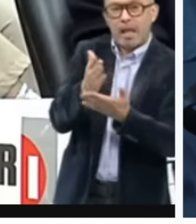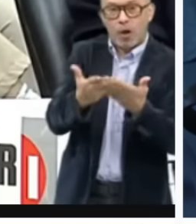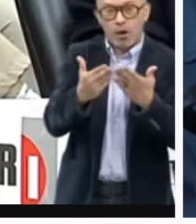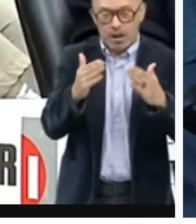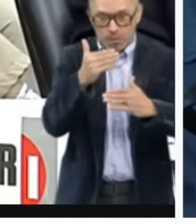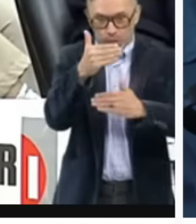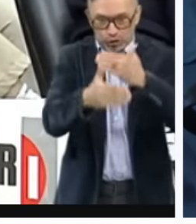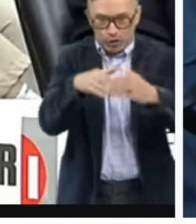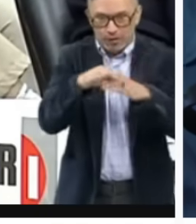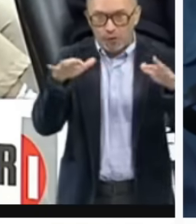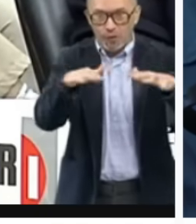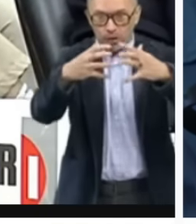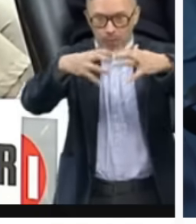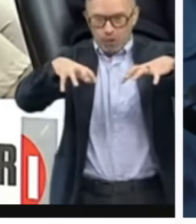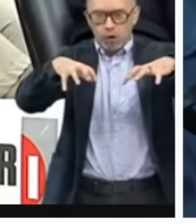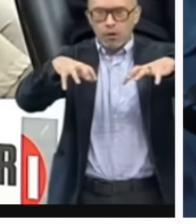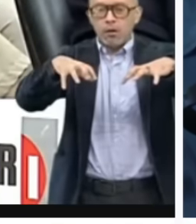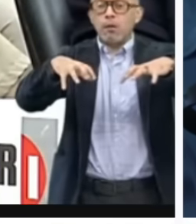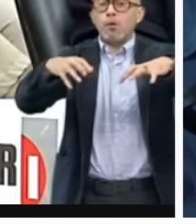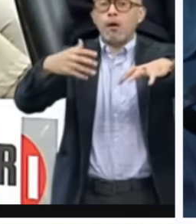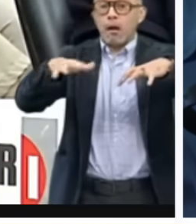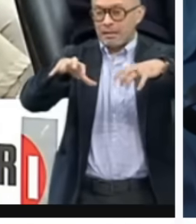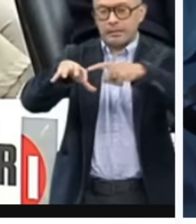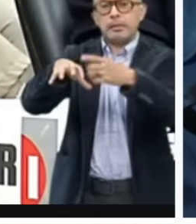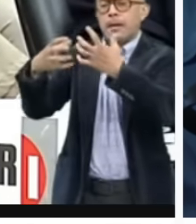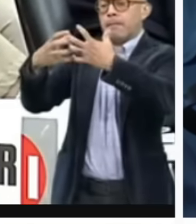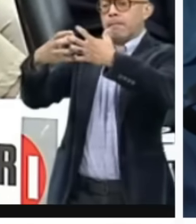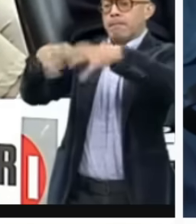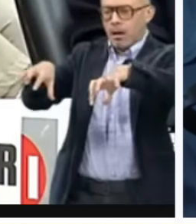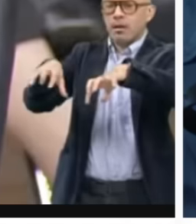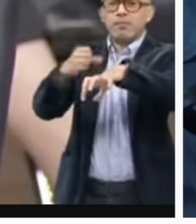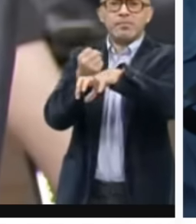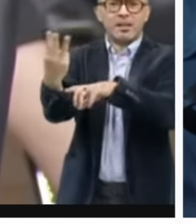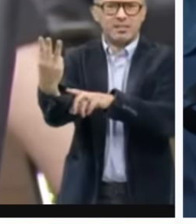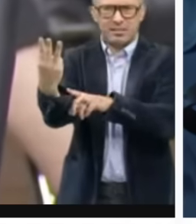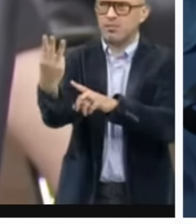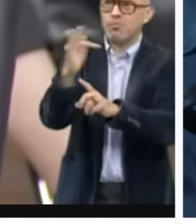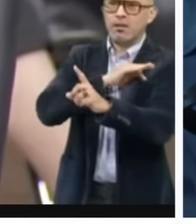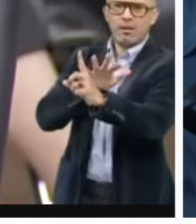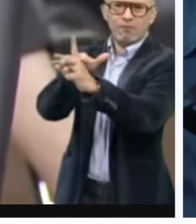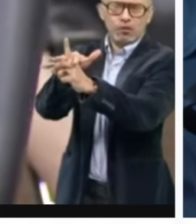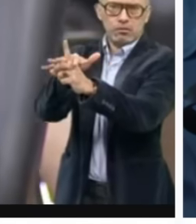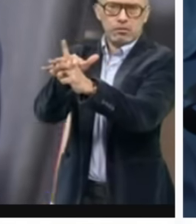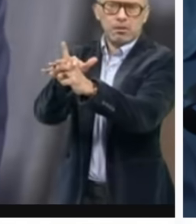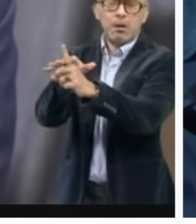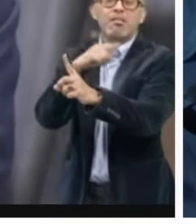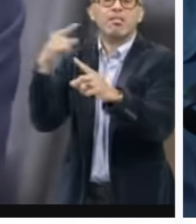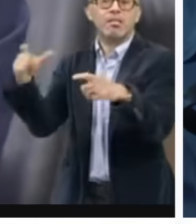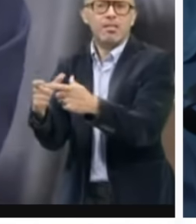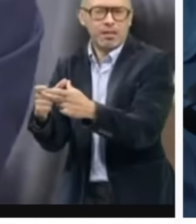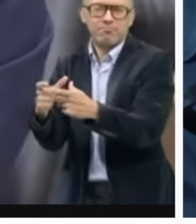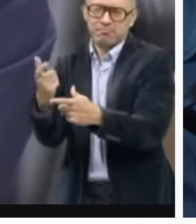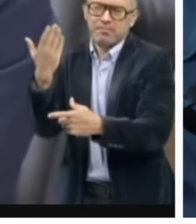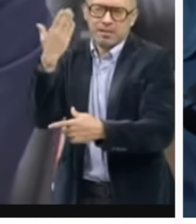electoral. Juegan a ser una tercera vía, pero la realidad es que es de todos sabido que es un